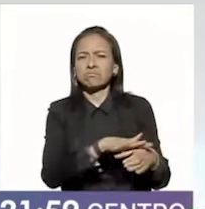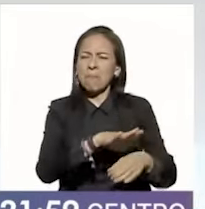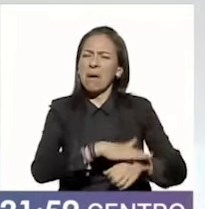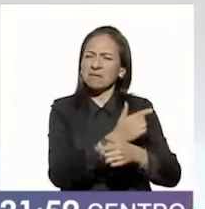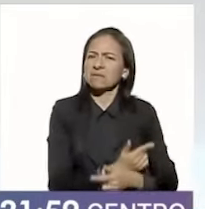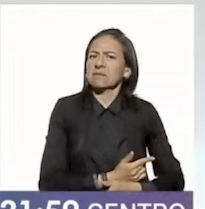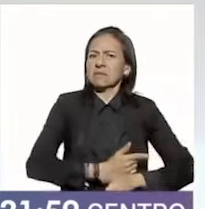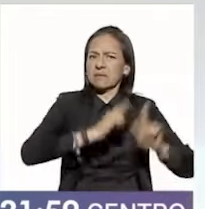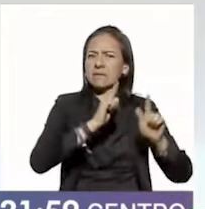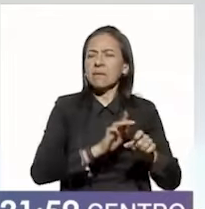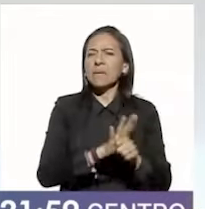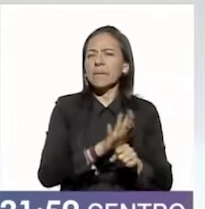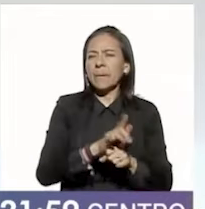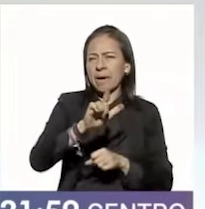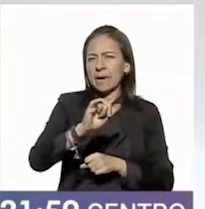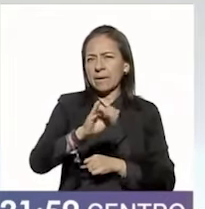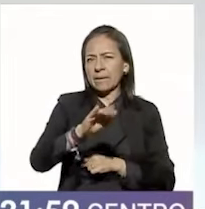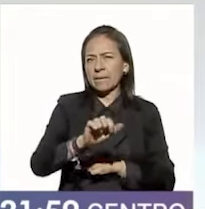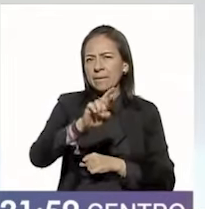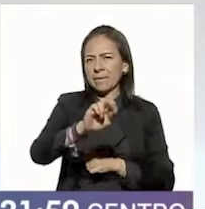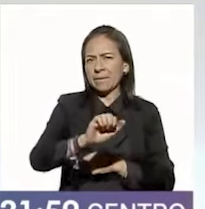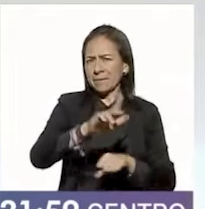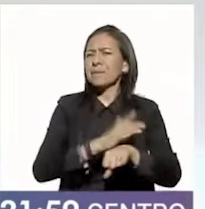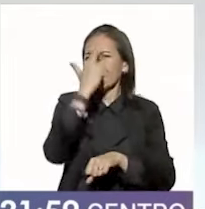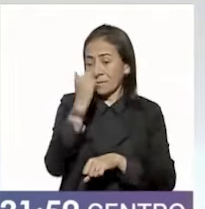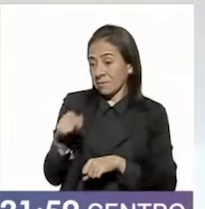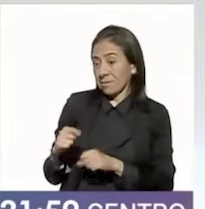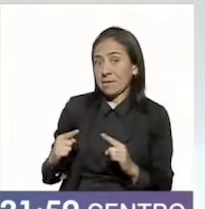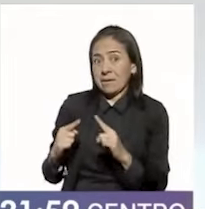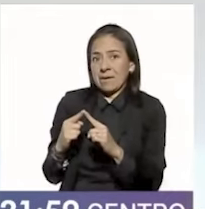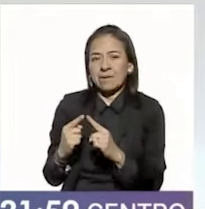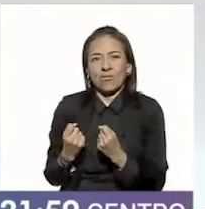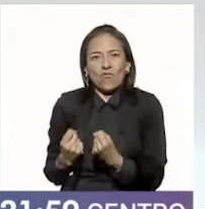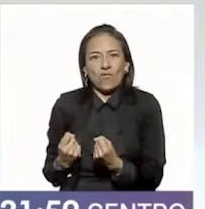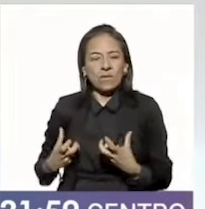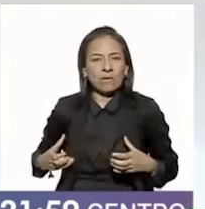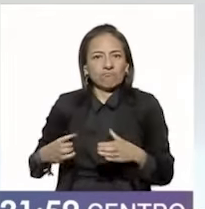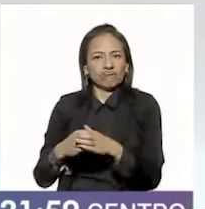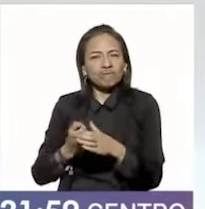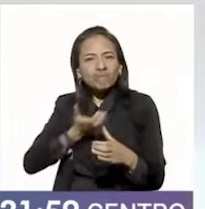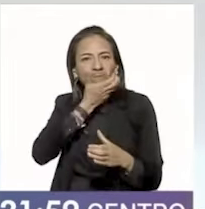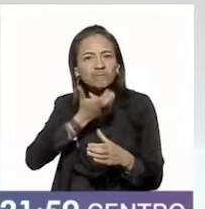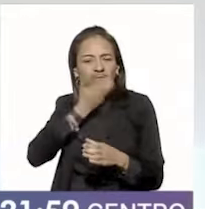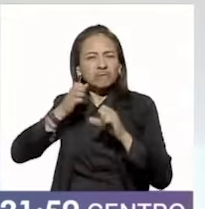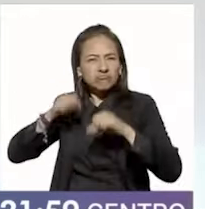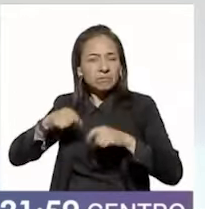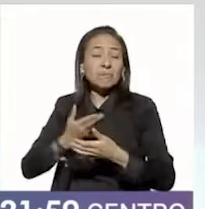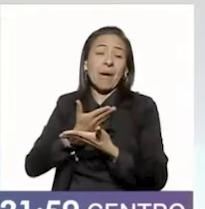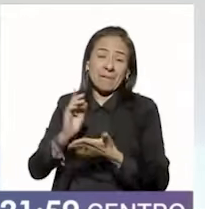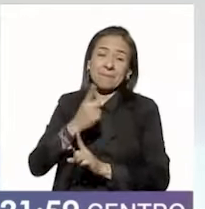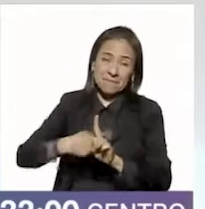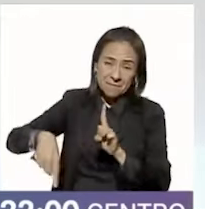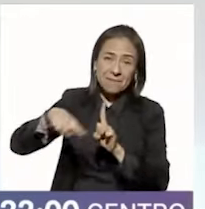Iglesia era el gran aparato ideológico del bando conservador, y la Iglesia además regía la vida de los